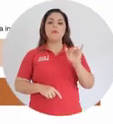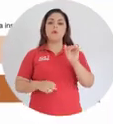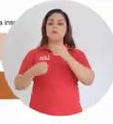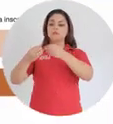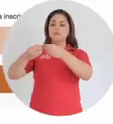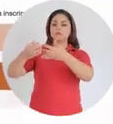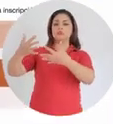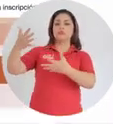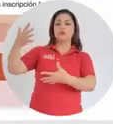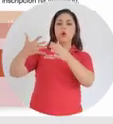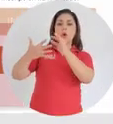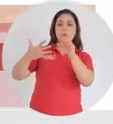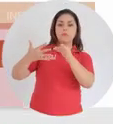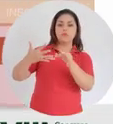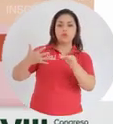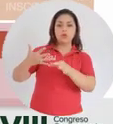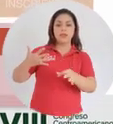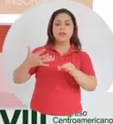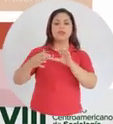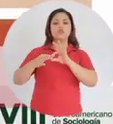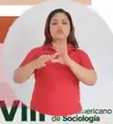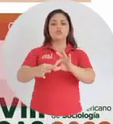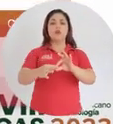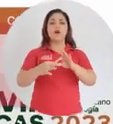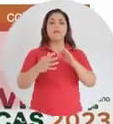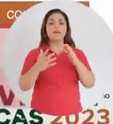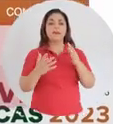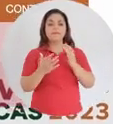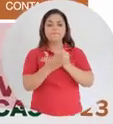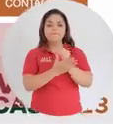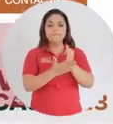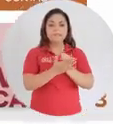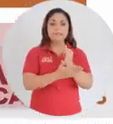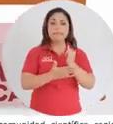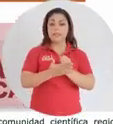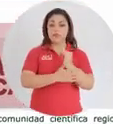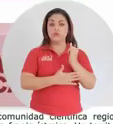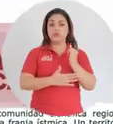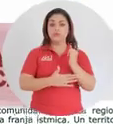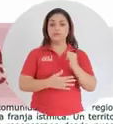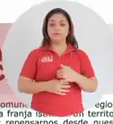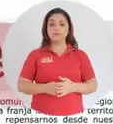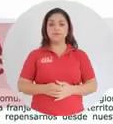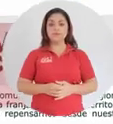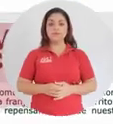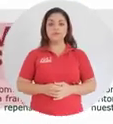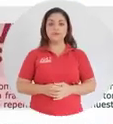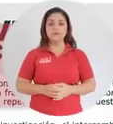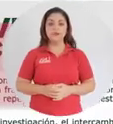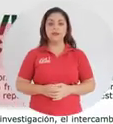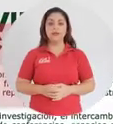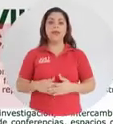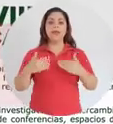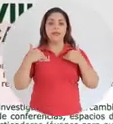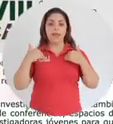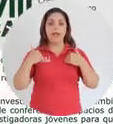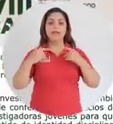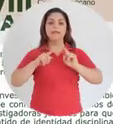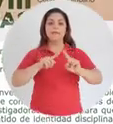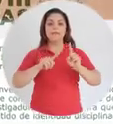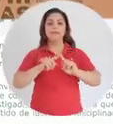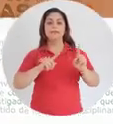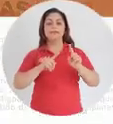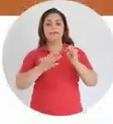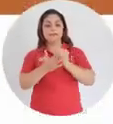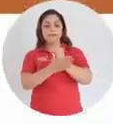un abanico de opciones relacionadas con las líneas emergentes de investigación que nacen incluso desde estas